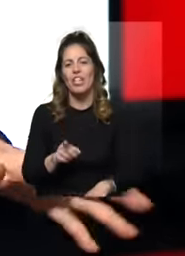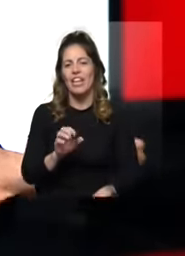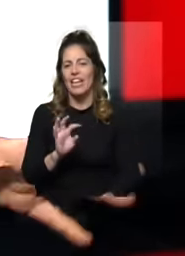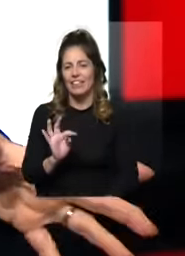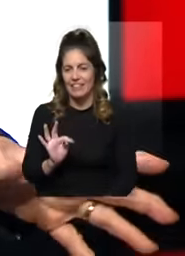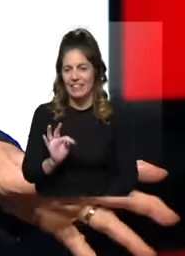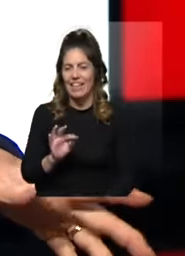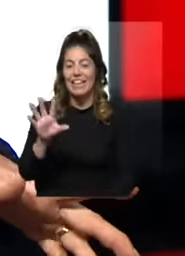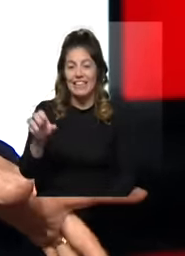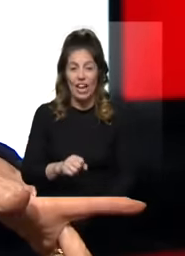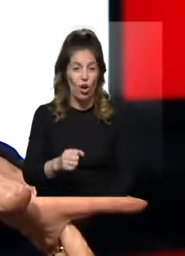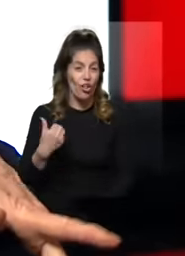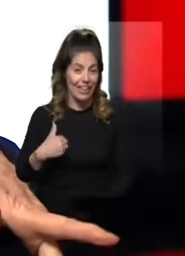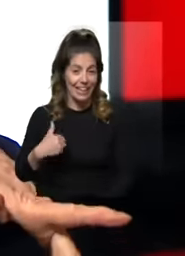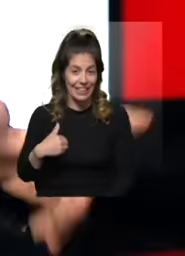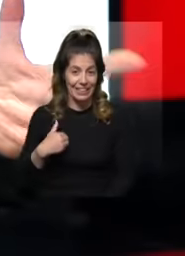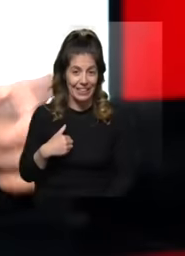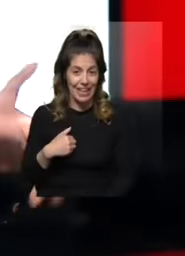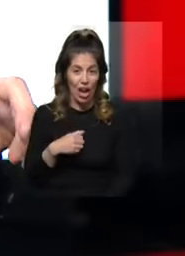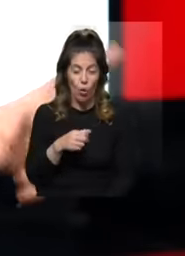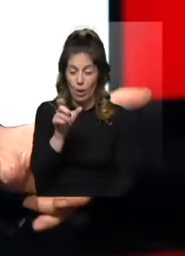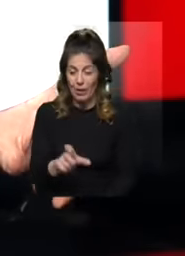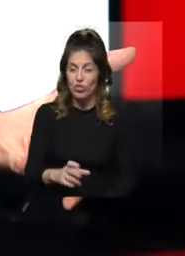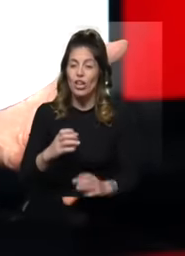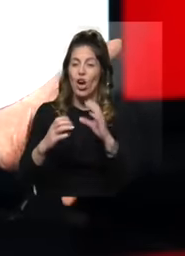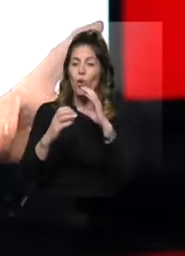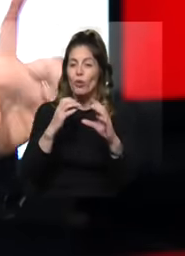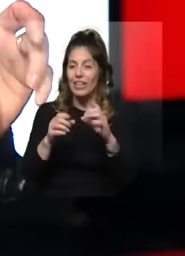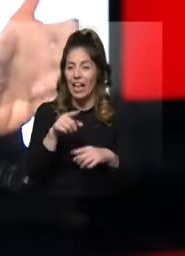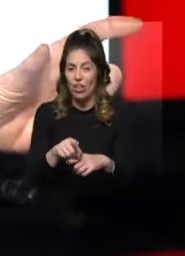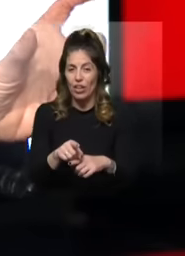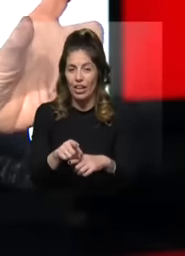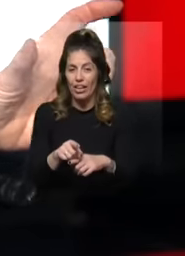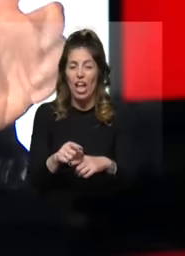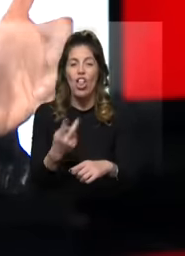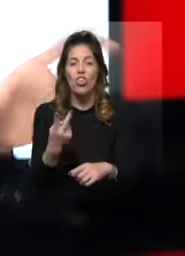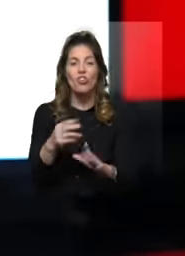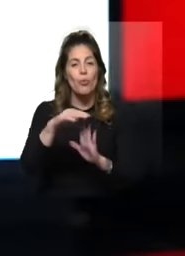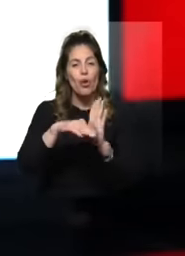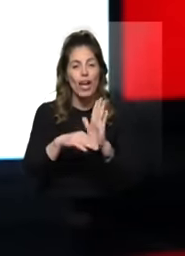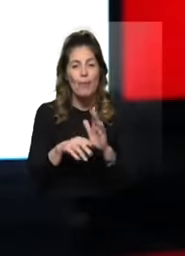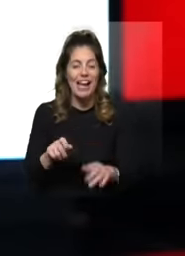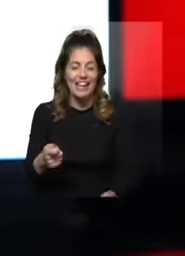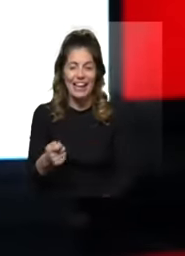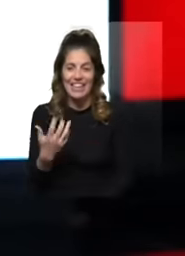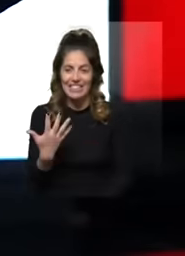Augusto Bonardo, que era un gran comunicador. Y ellos también tenían dos programas en Canal 5, La Gente, que era un programa de paneles de discusión